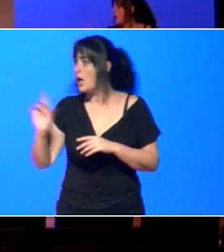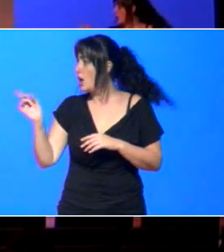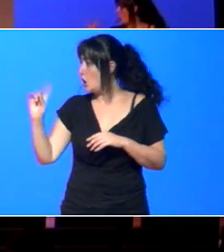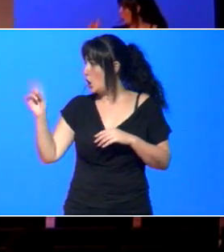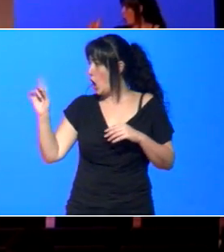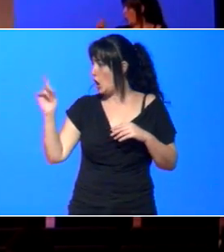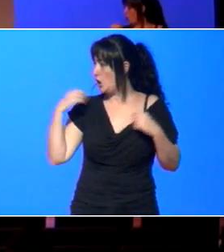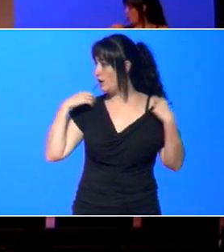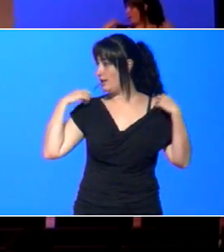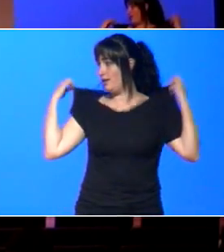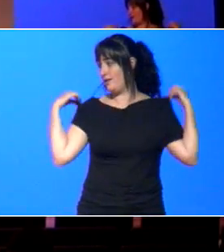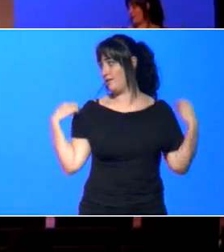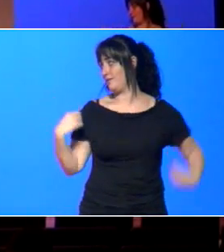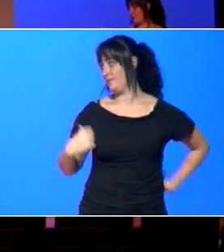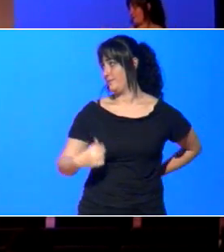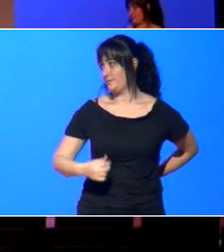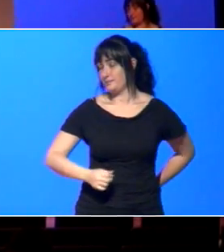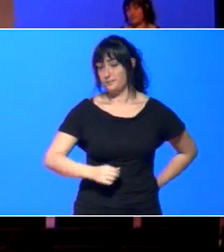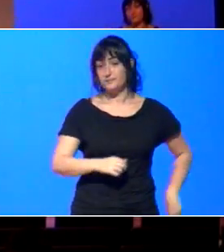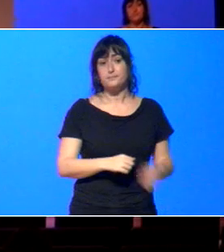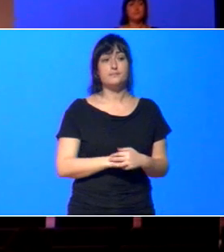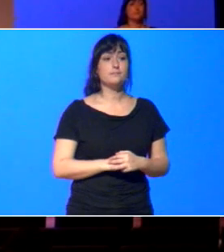No. ¿No tienes ahí o quieres?